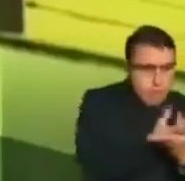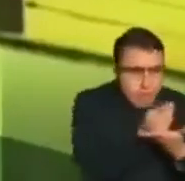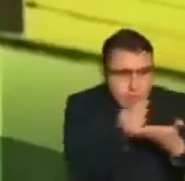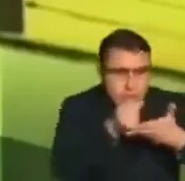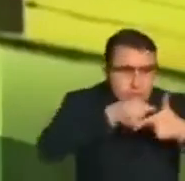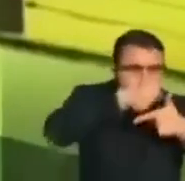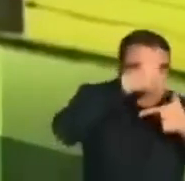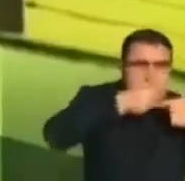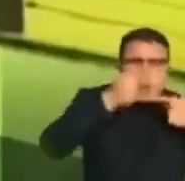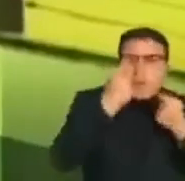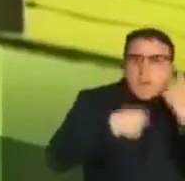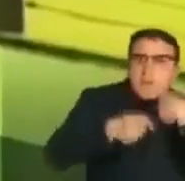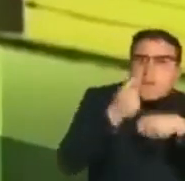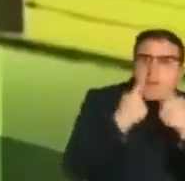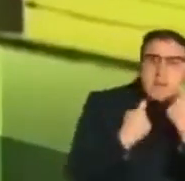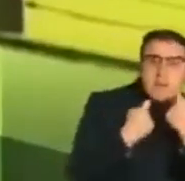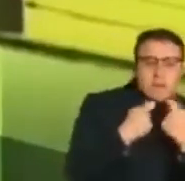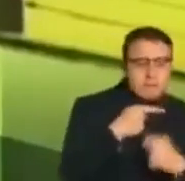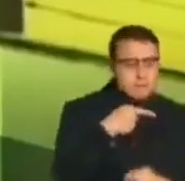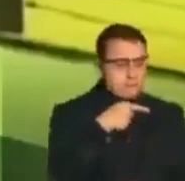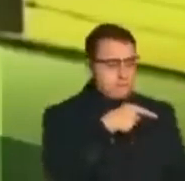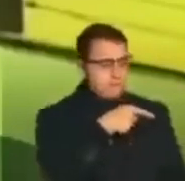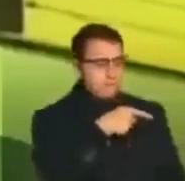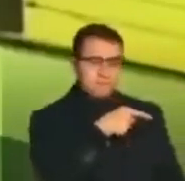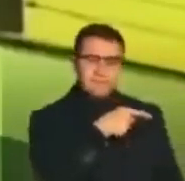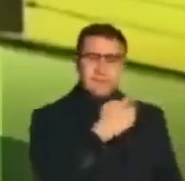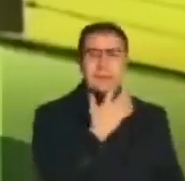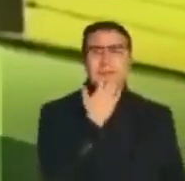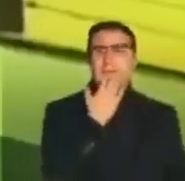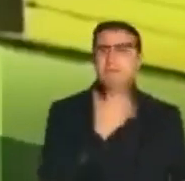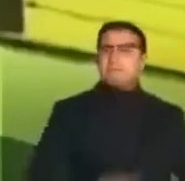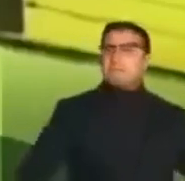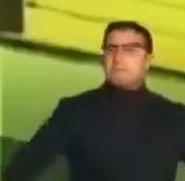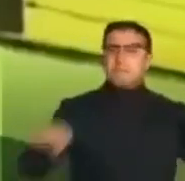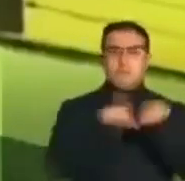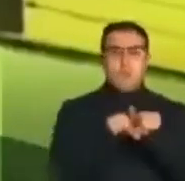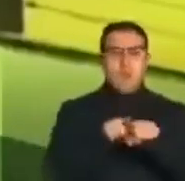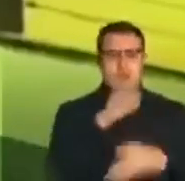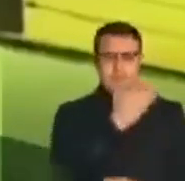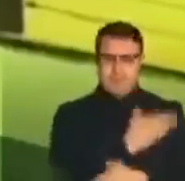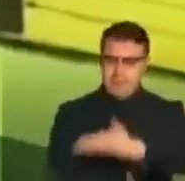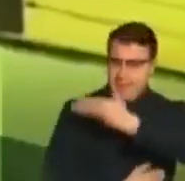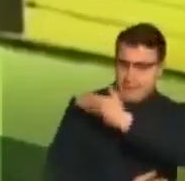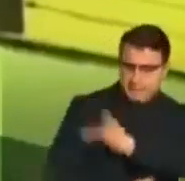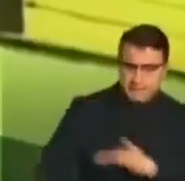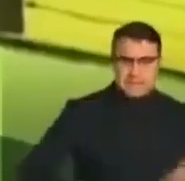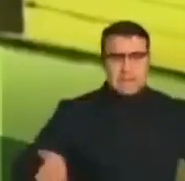como todo mercado, el de las camisas, el de los pantalones,